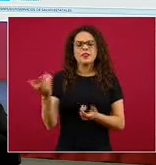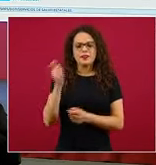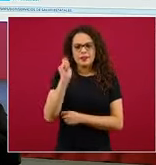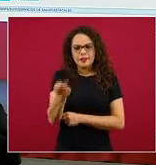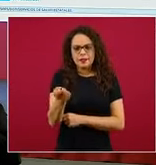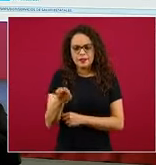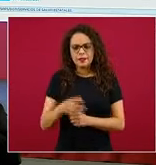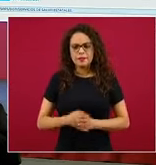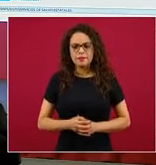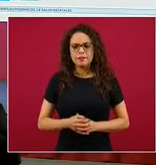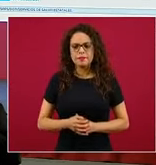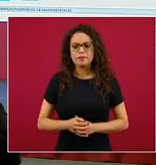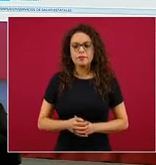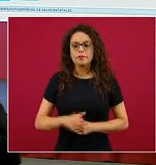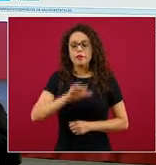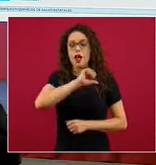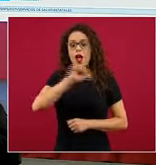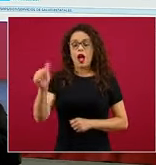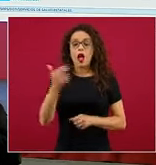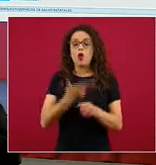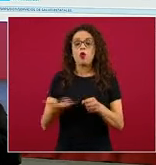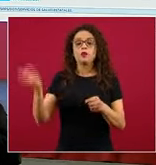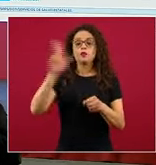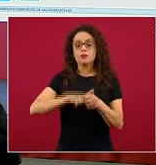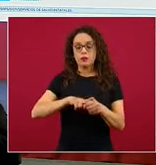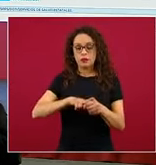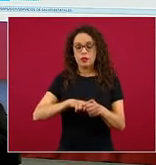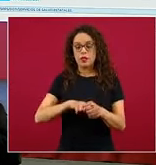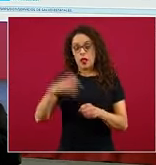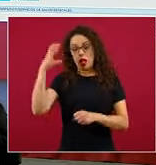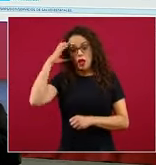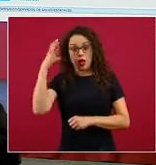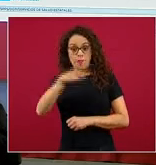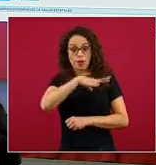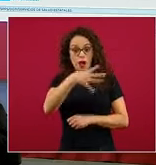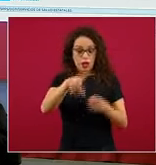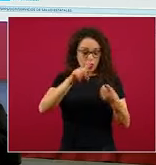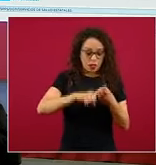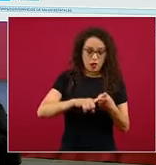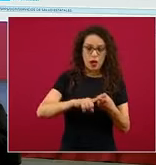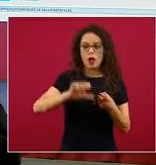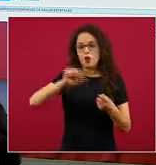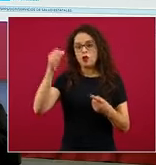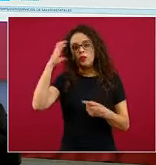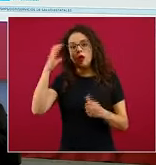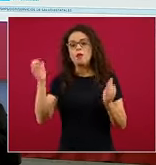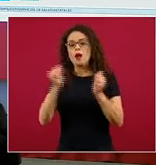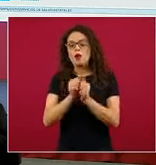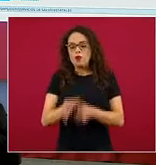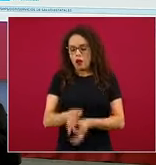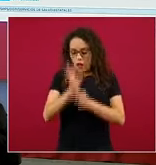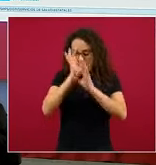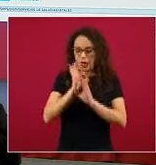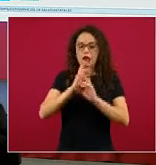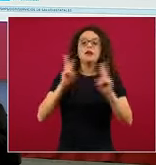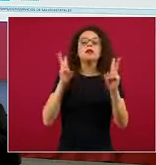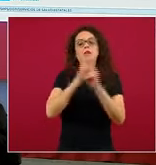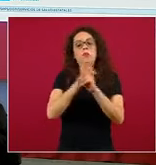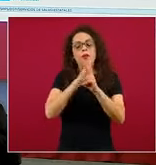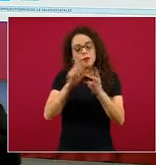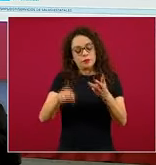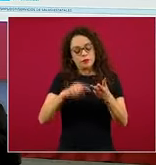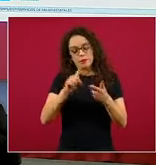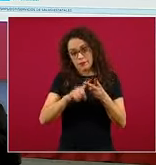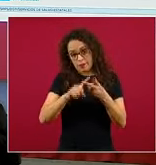la actividad hospitalaria, es decir, camas generales, camas con ventilador, que precisamente se utilizan para dar la